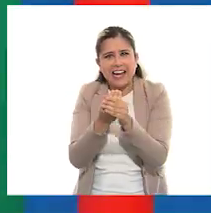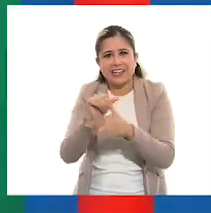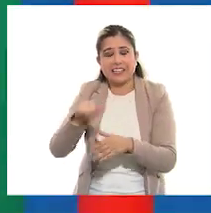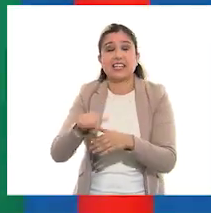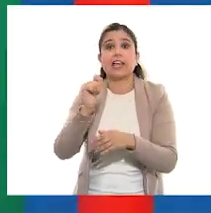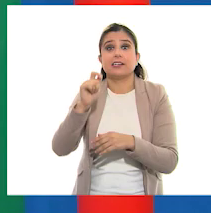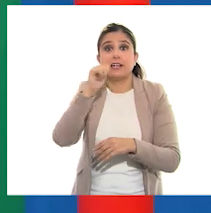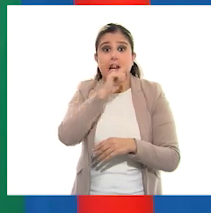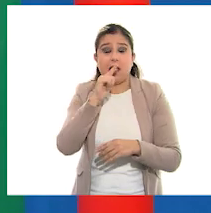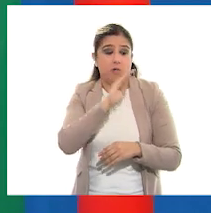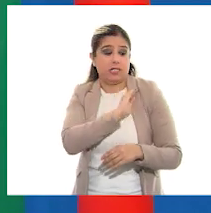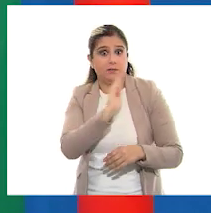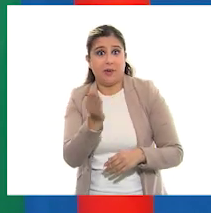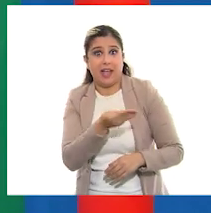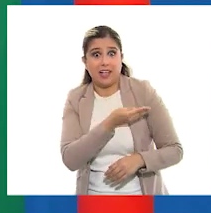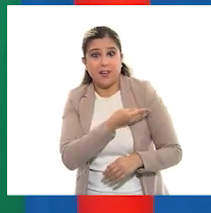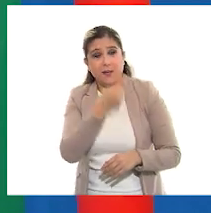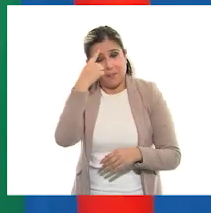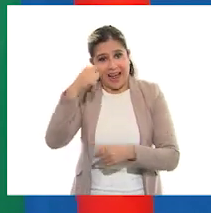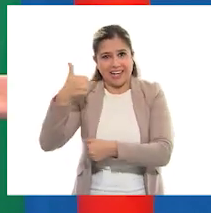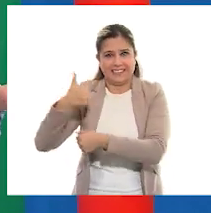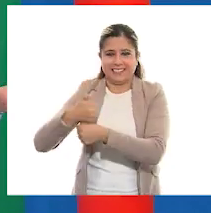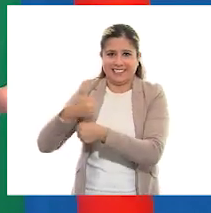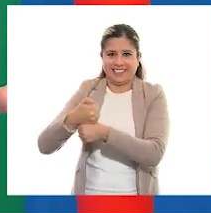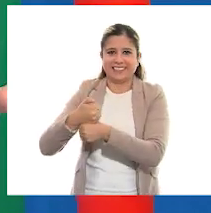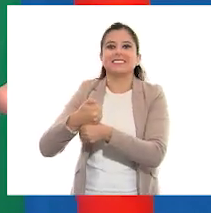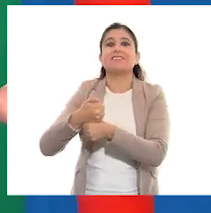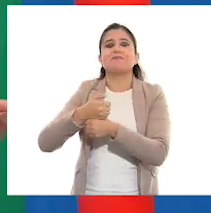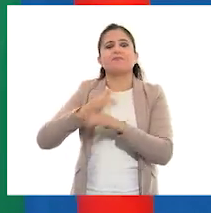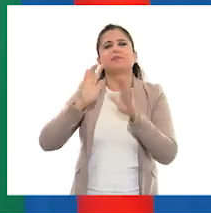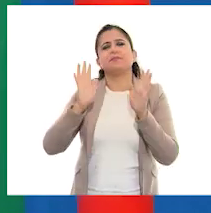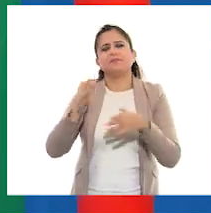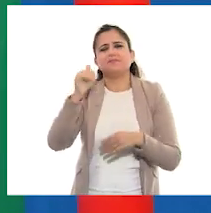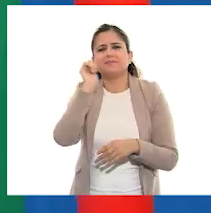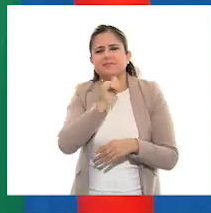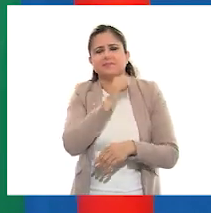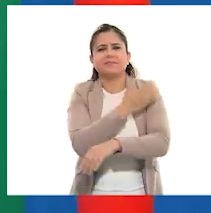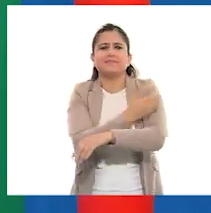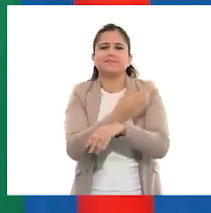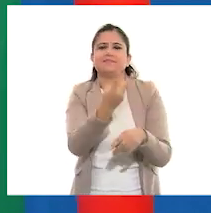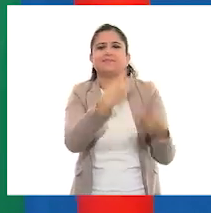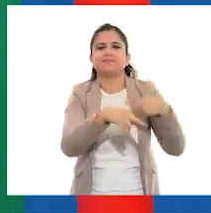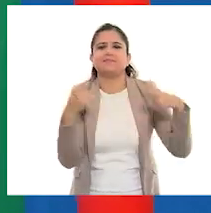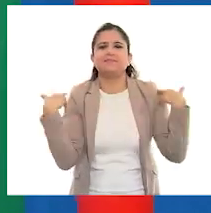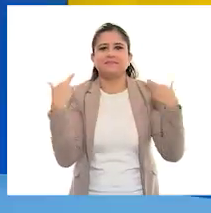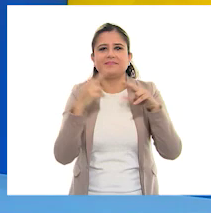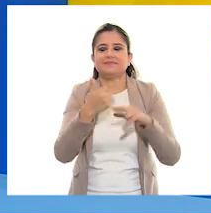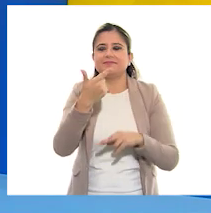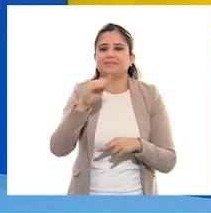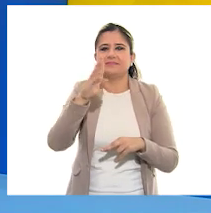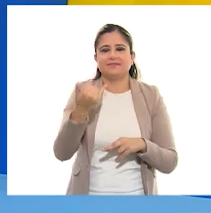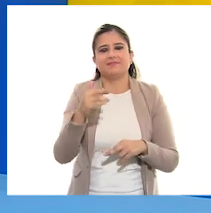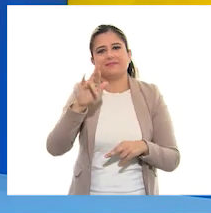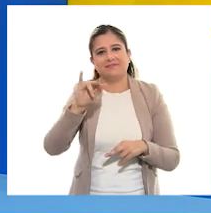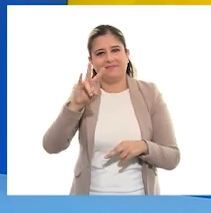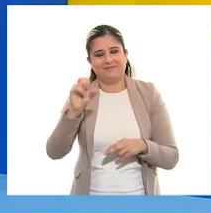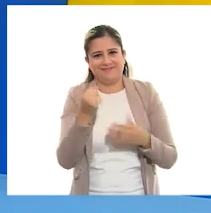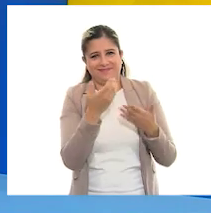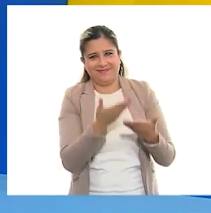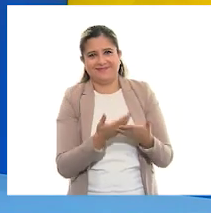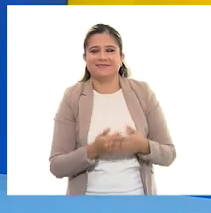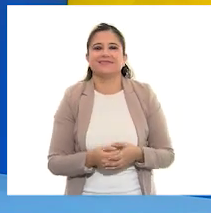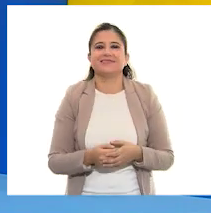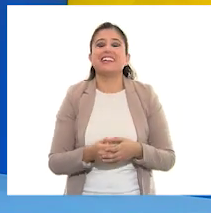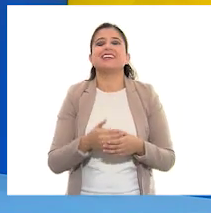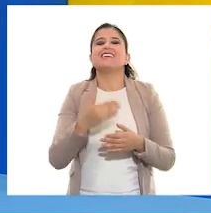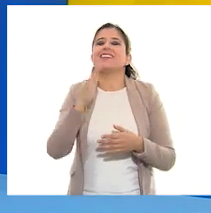de lengua materna español para sexto grado. Y como siempre nos acompaña la maestra Gaby Rivas. Bienvenida, Gaby. Hola, María.